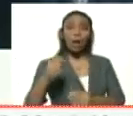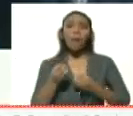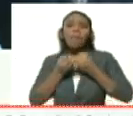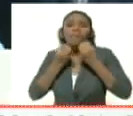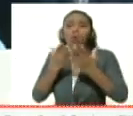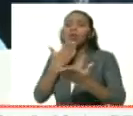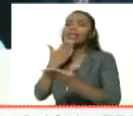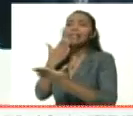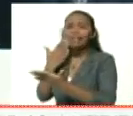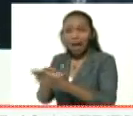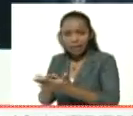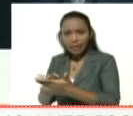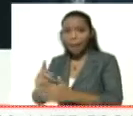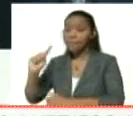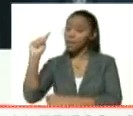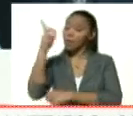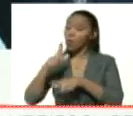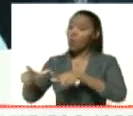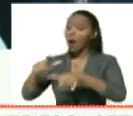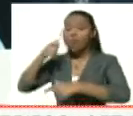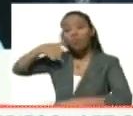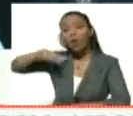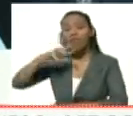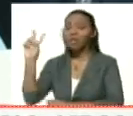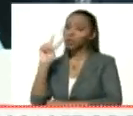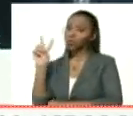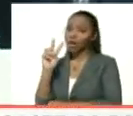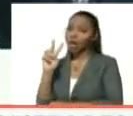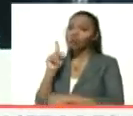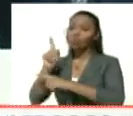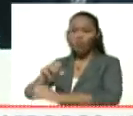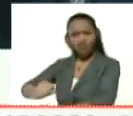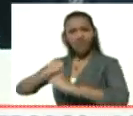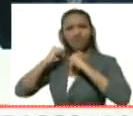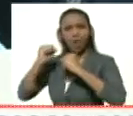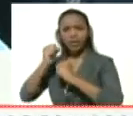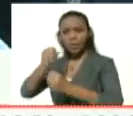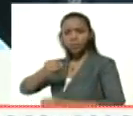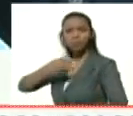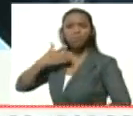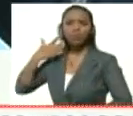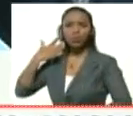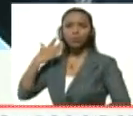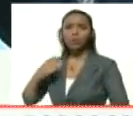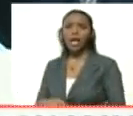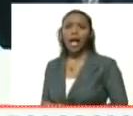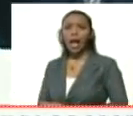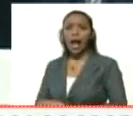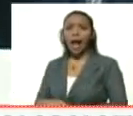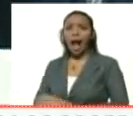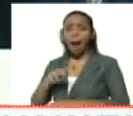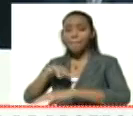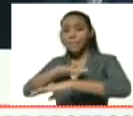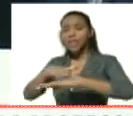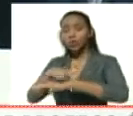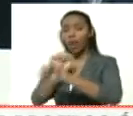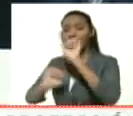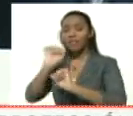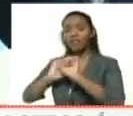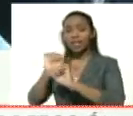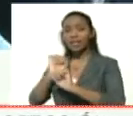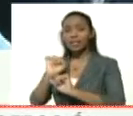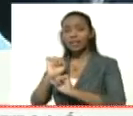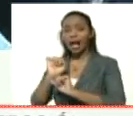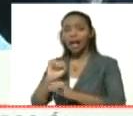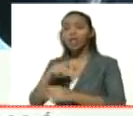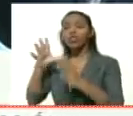su agradecimiento en primer lugar al pueblo venezolano por su fortaleza y valentía, al ministro de la Defensa, Vladimir Padrino López, y